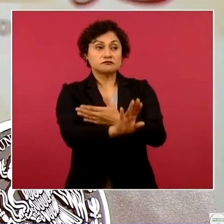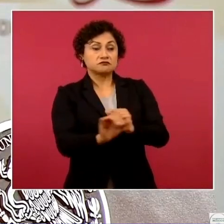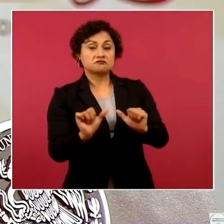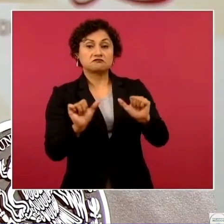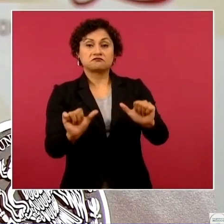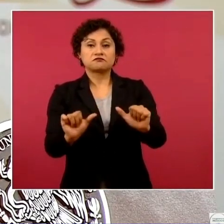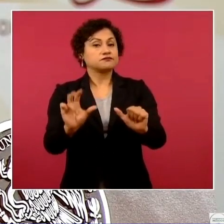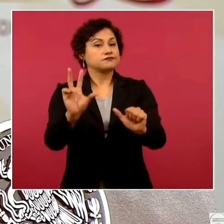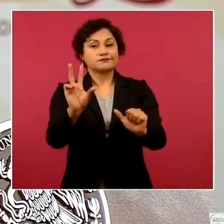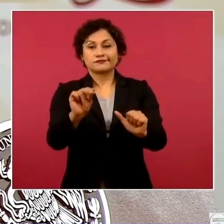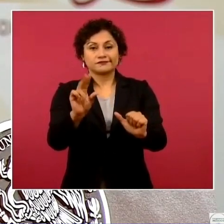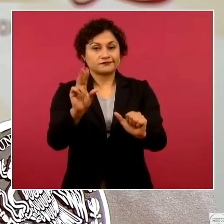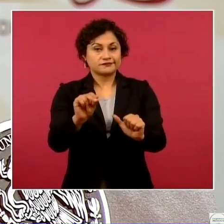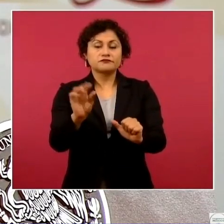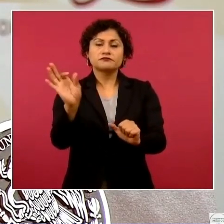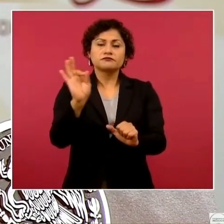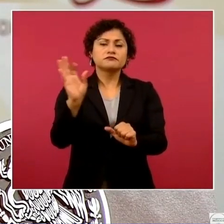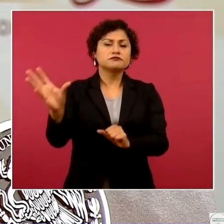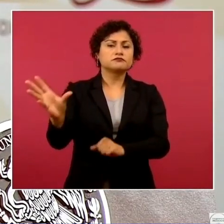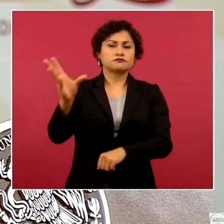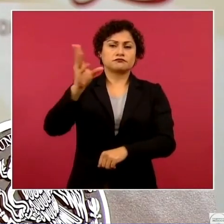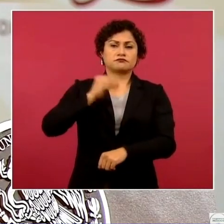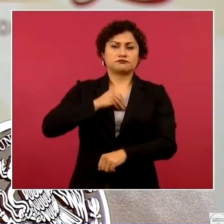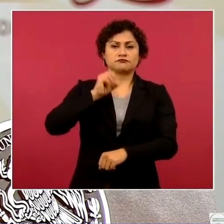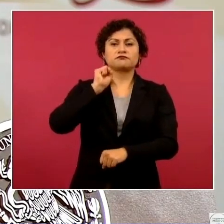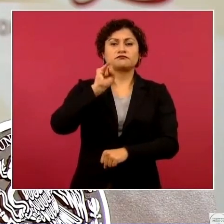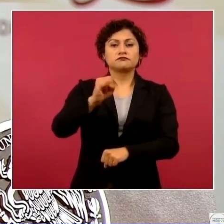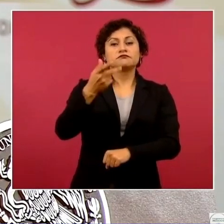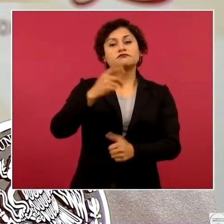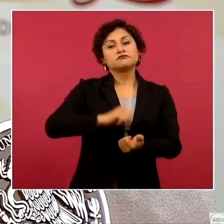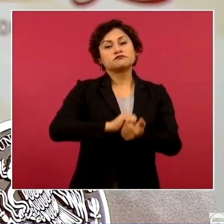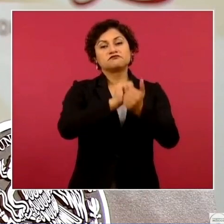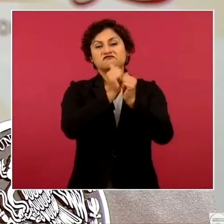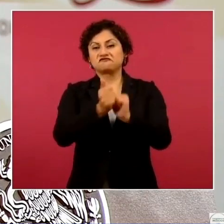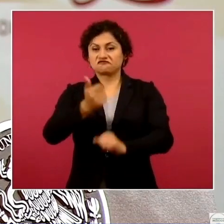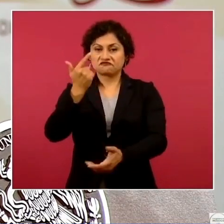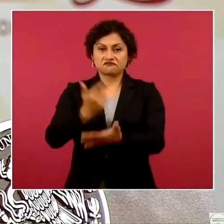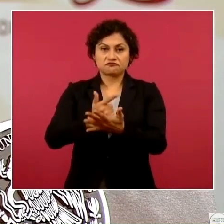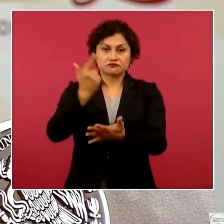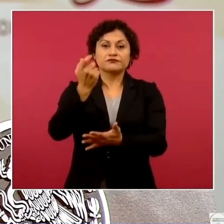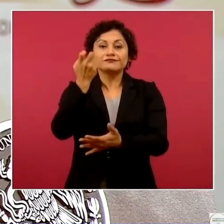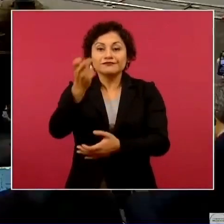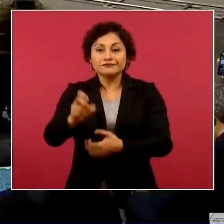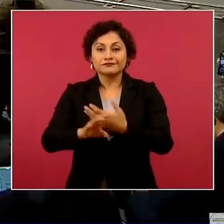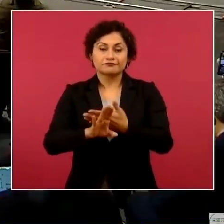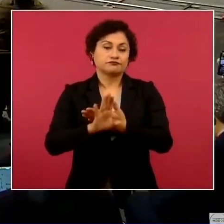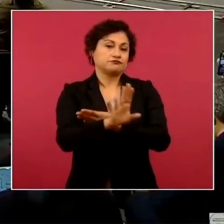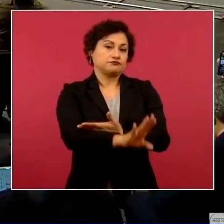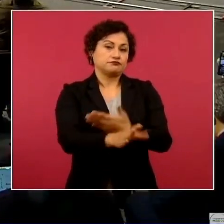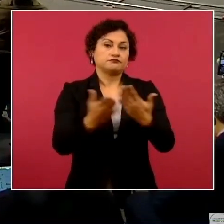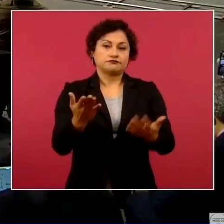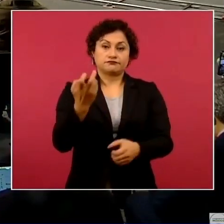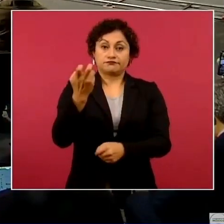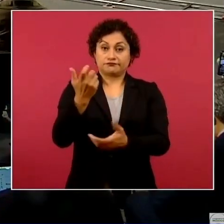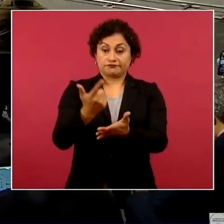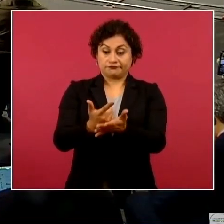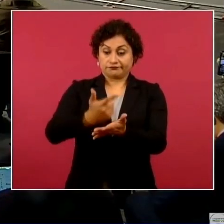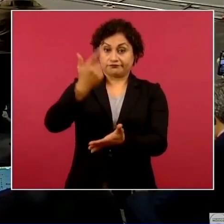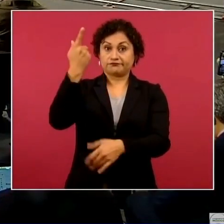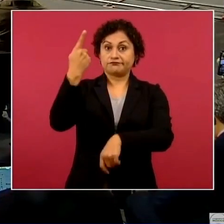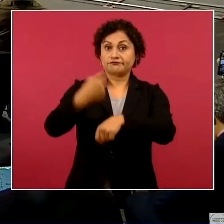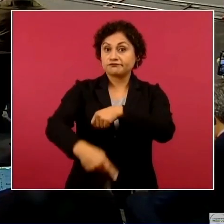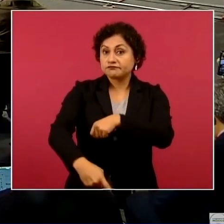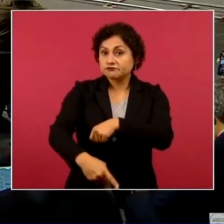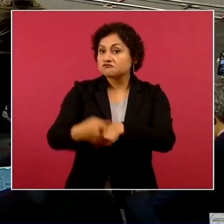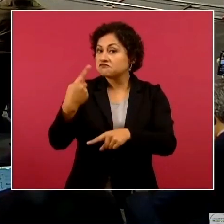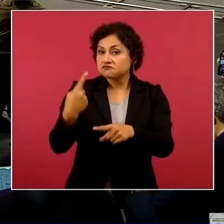hace es proteger contra el riesgo de complicaciones y de muerte. Y este riesgo es notoriamente más amplio